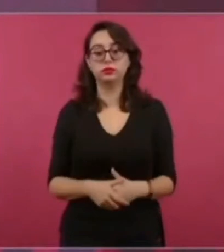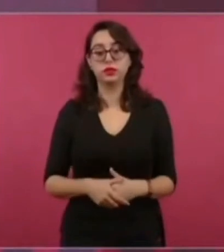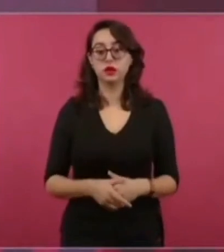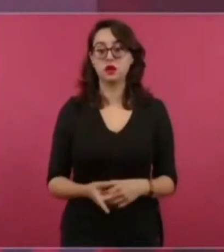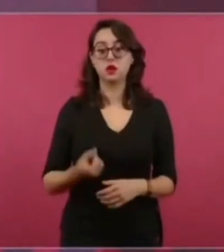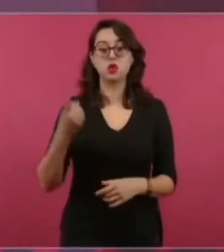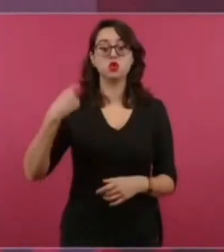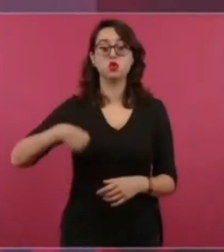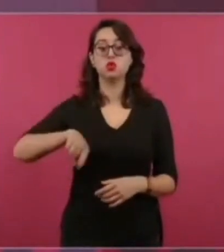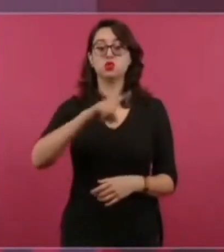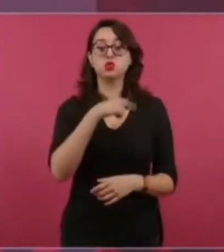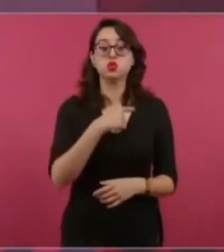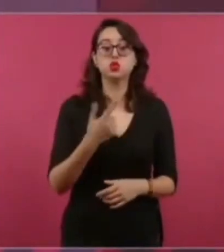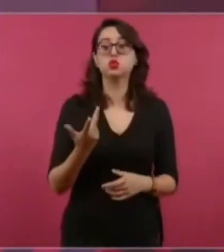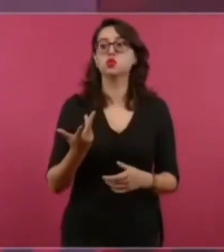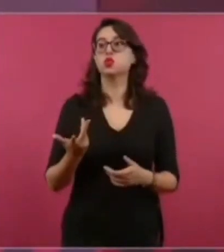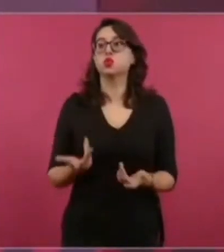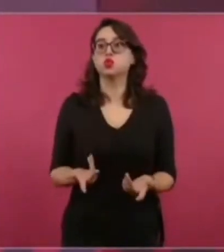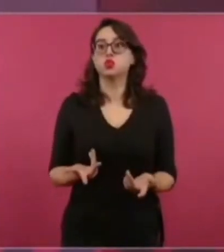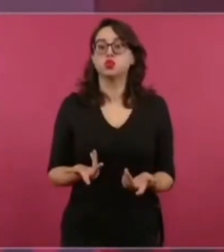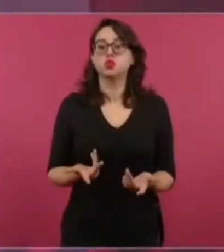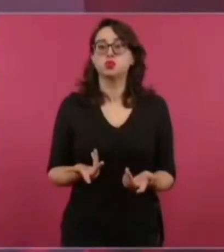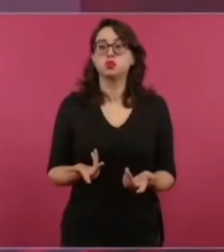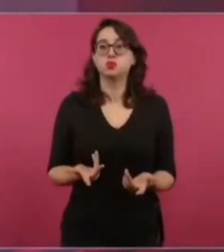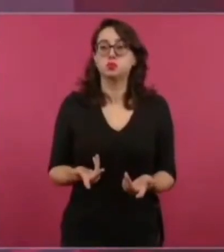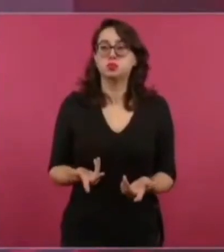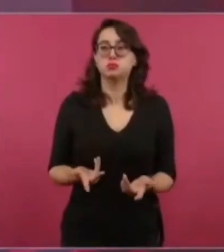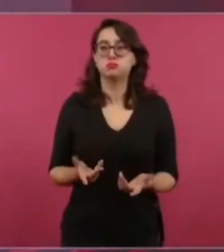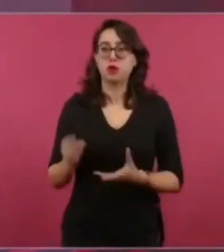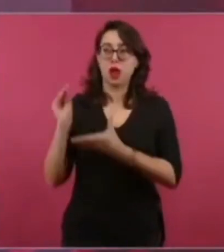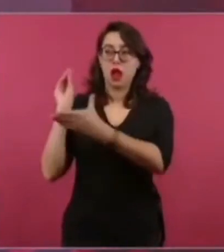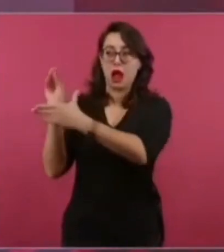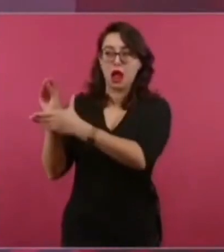porque es una facultad del Ejecutivo